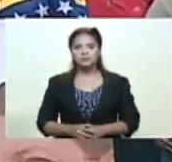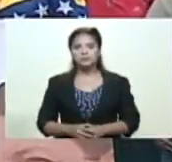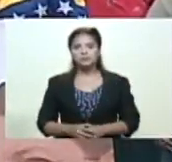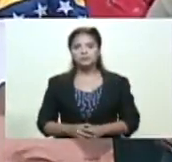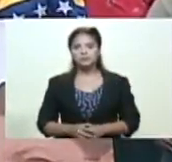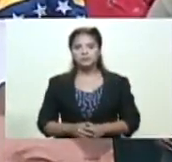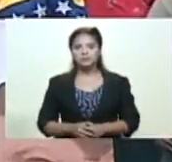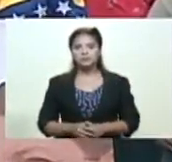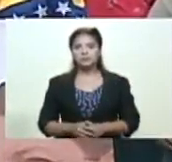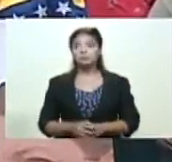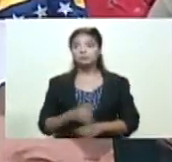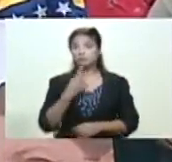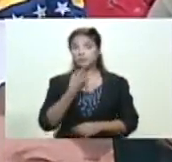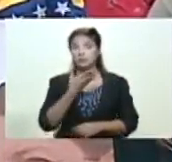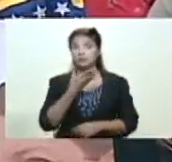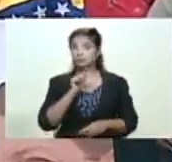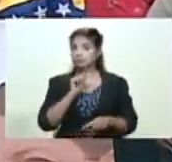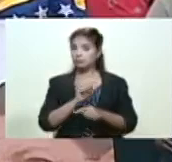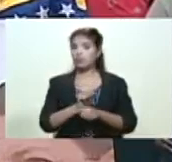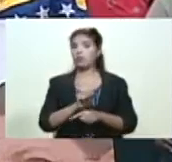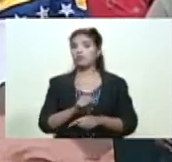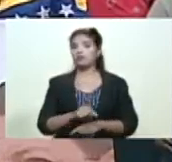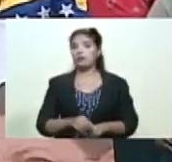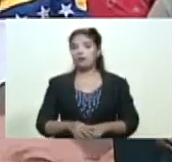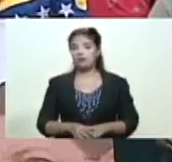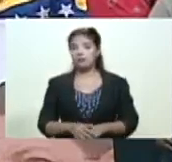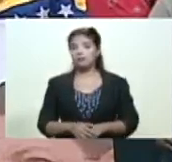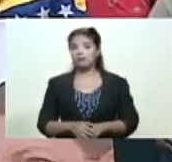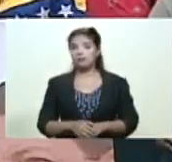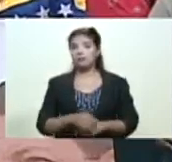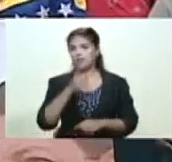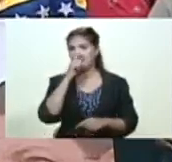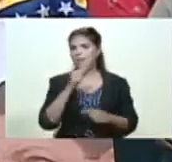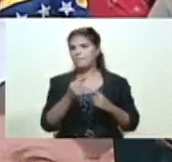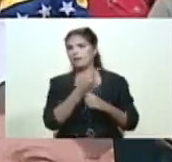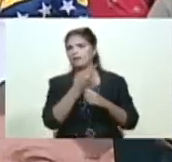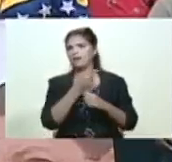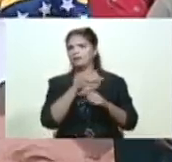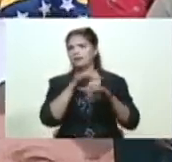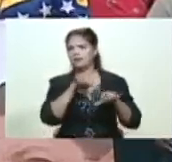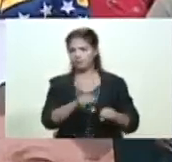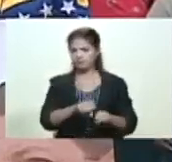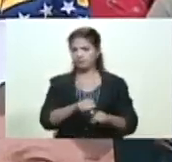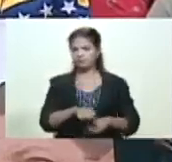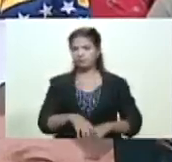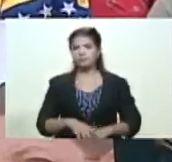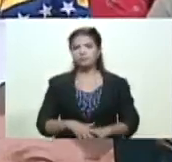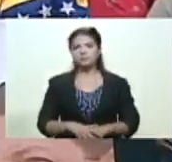que se han pronunciado en contra de la amenaza de Donald Trump,